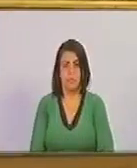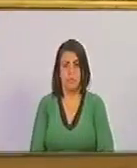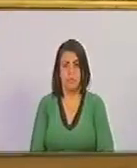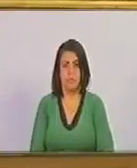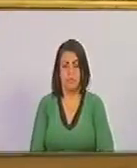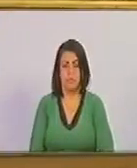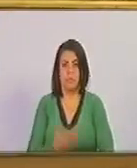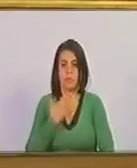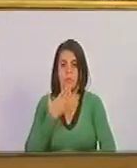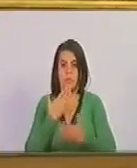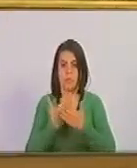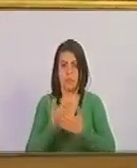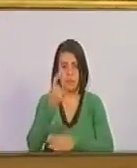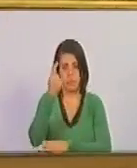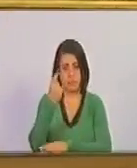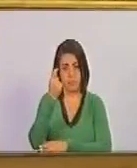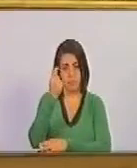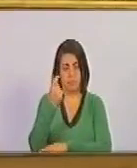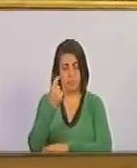Gracias, diputado.